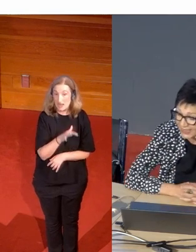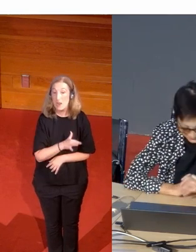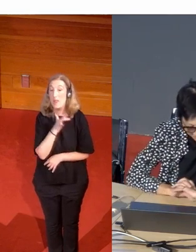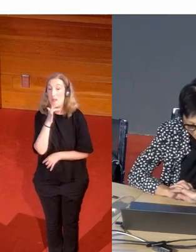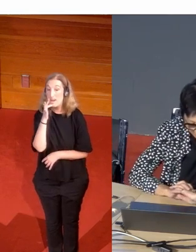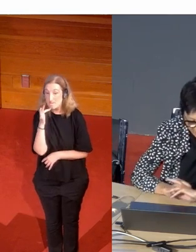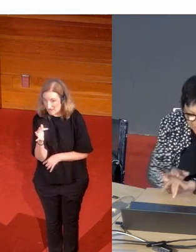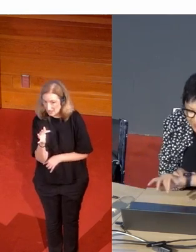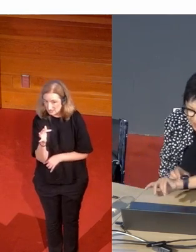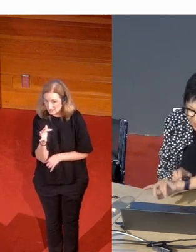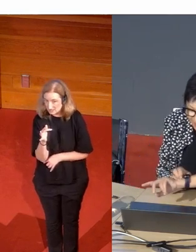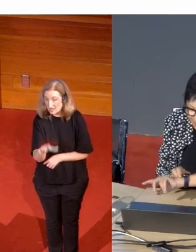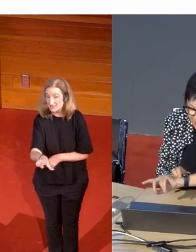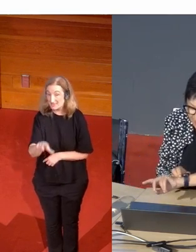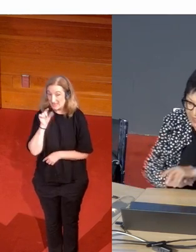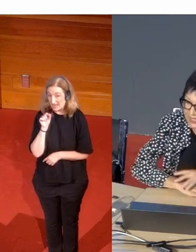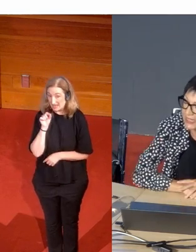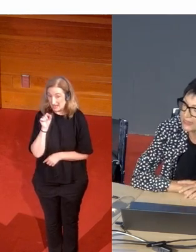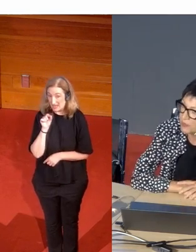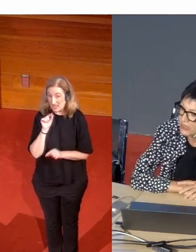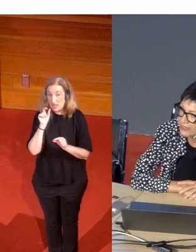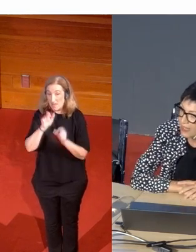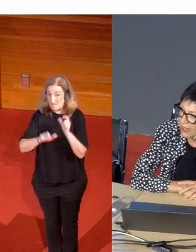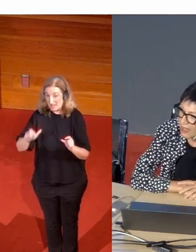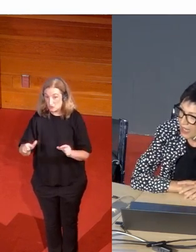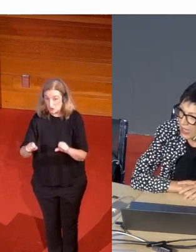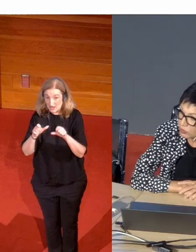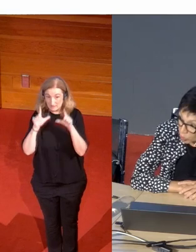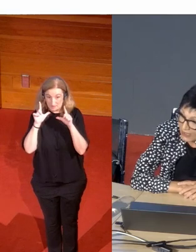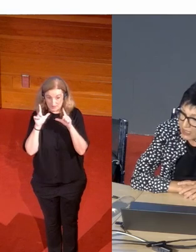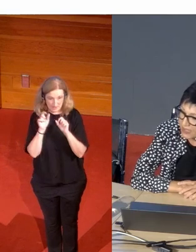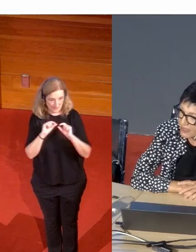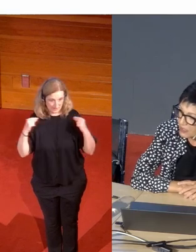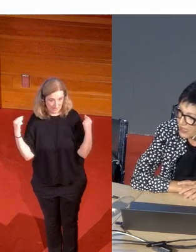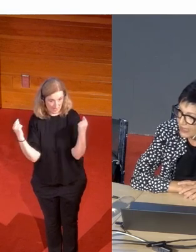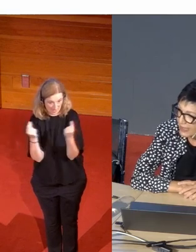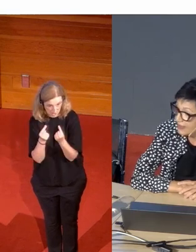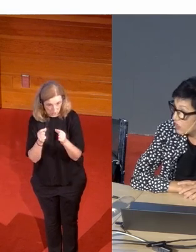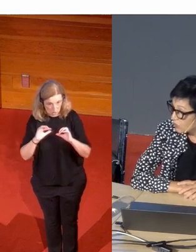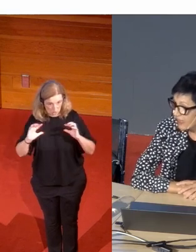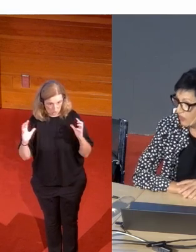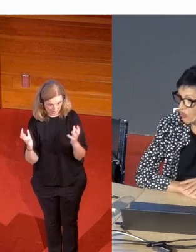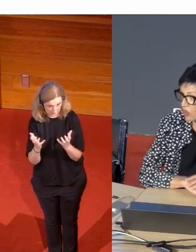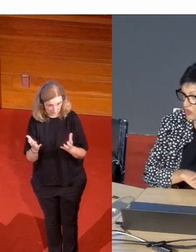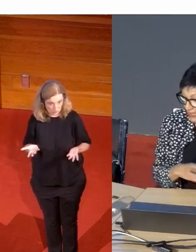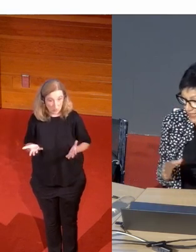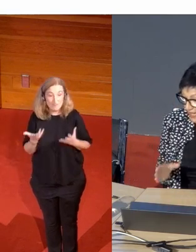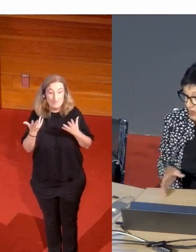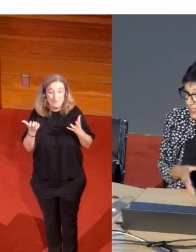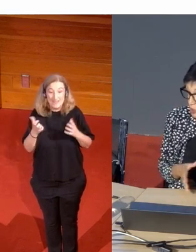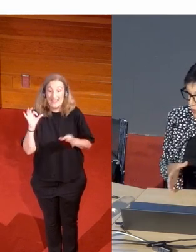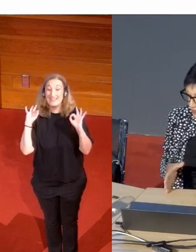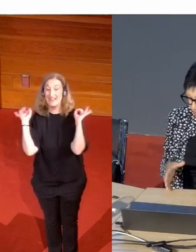eligen a eligen también toda la cámara de representantes y un tercio